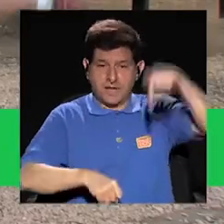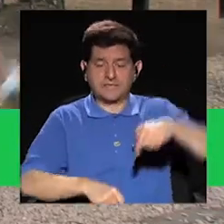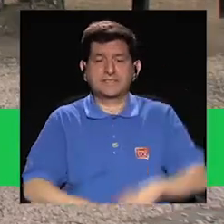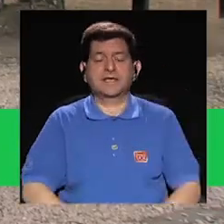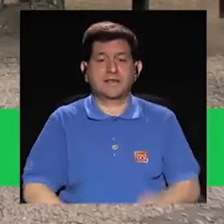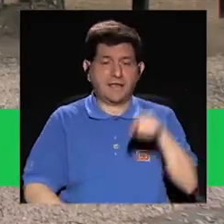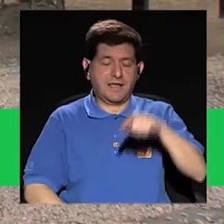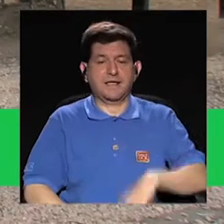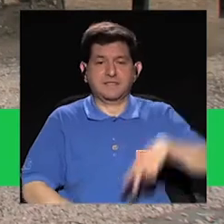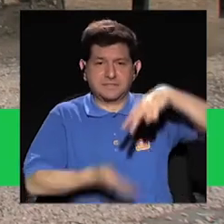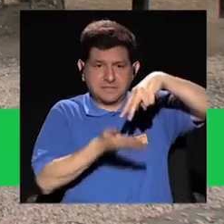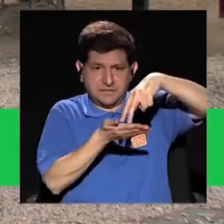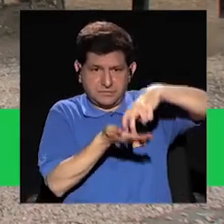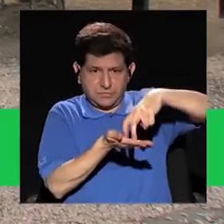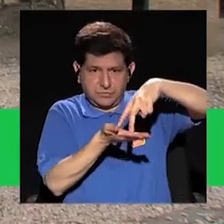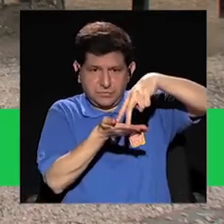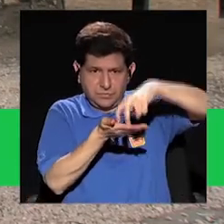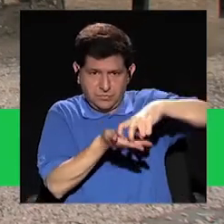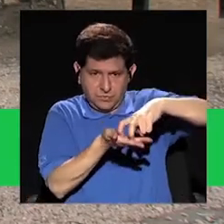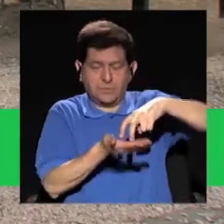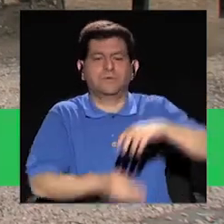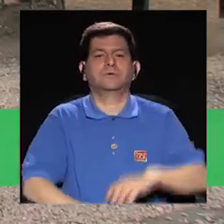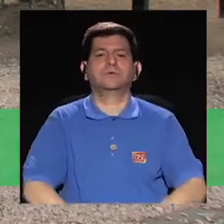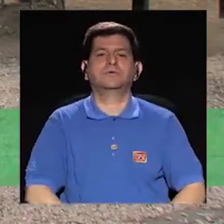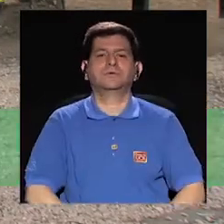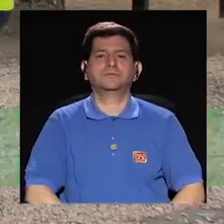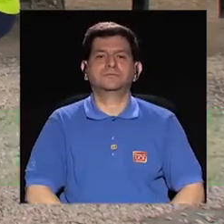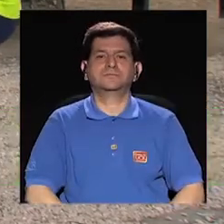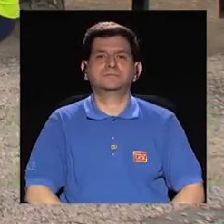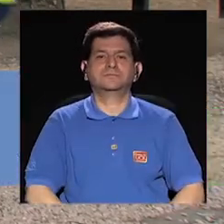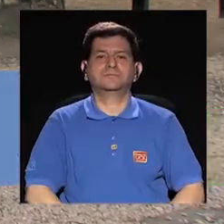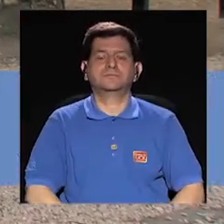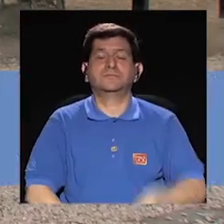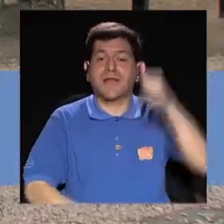Y el último ejercicio que vamos a hacer aquí es sentadilla.